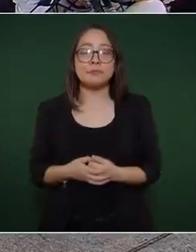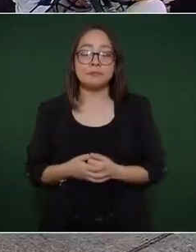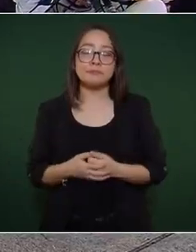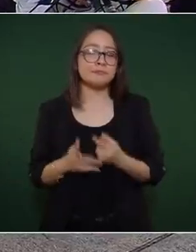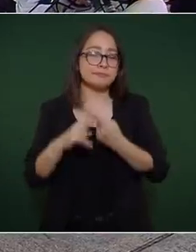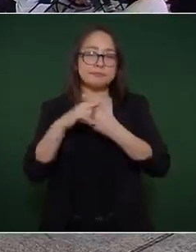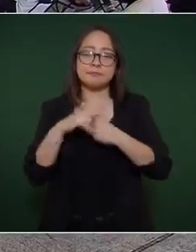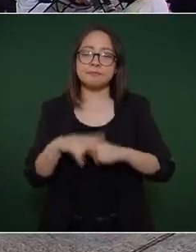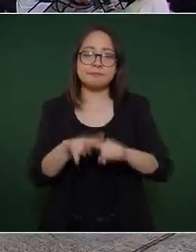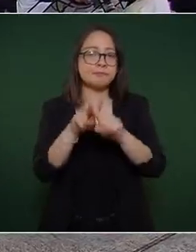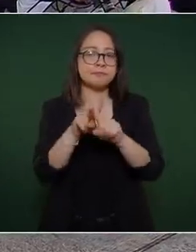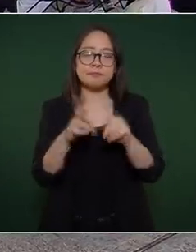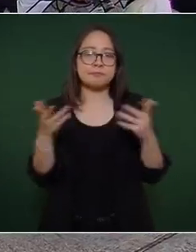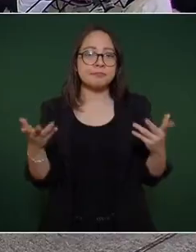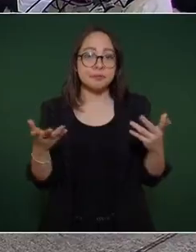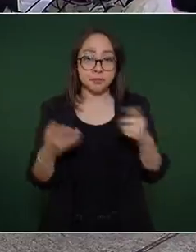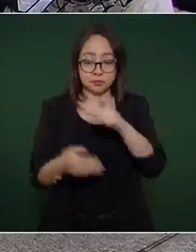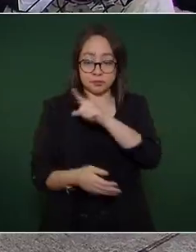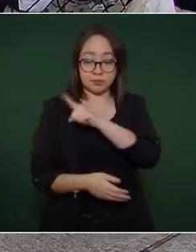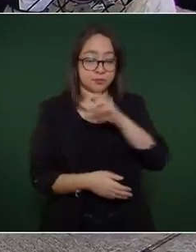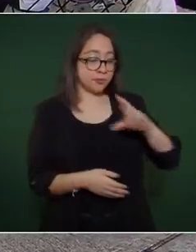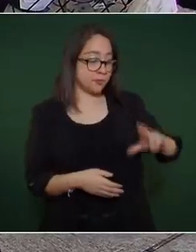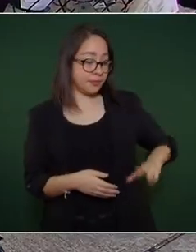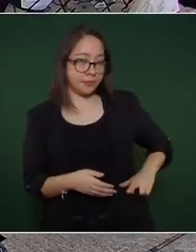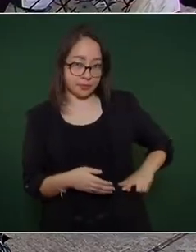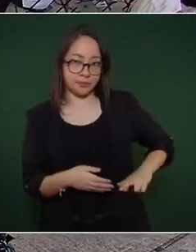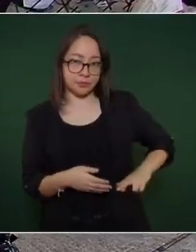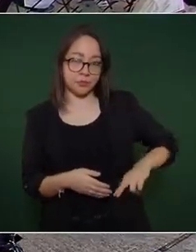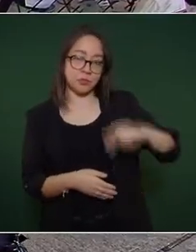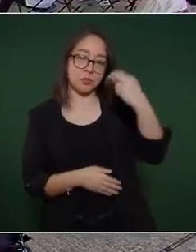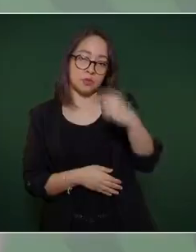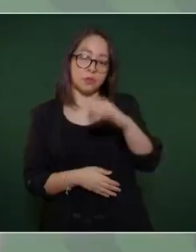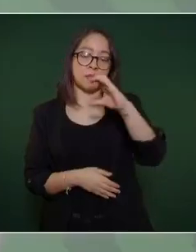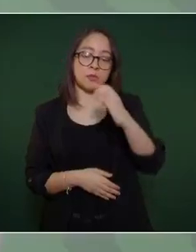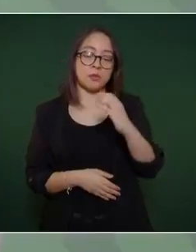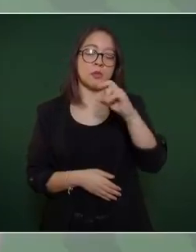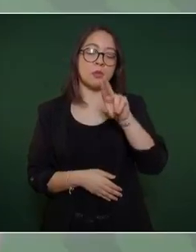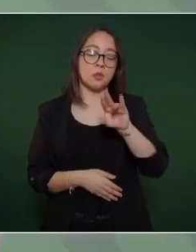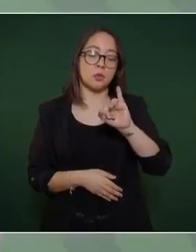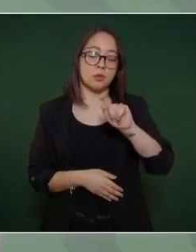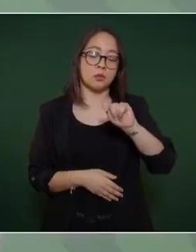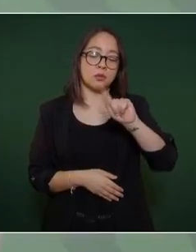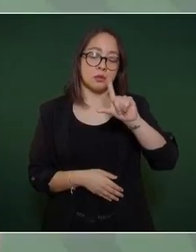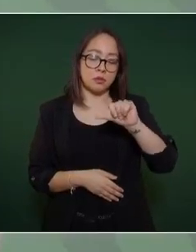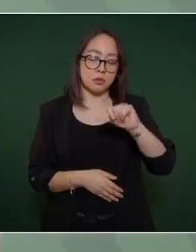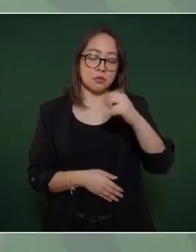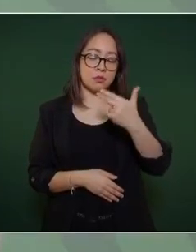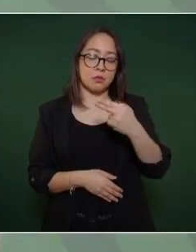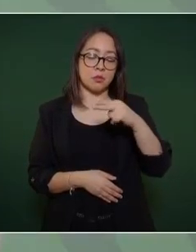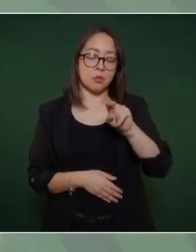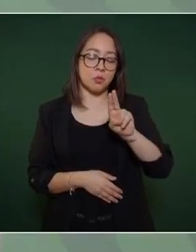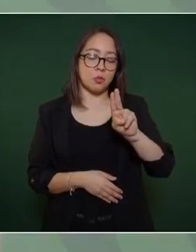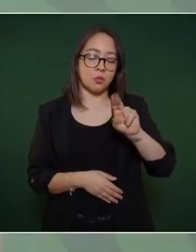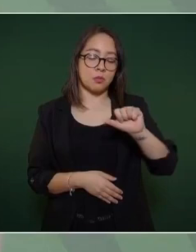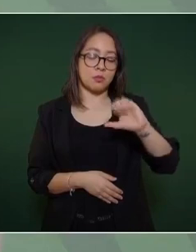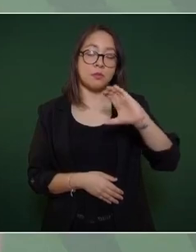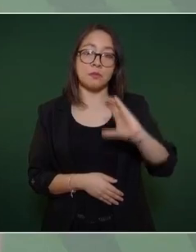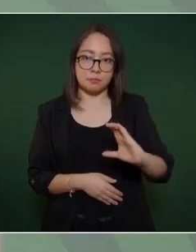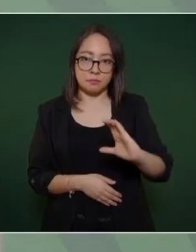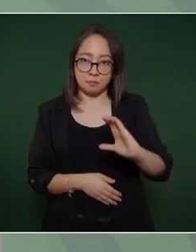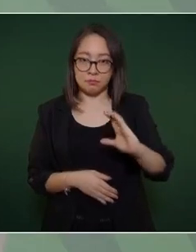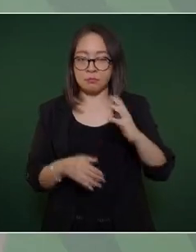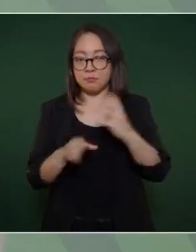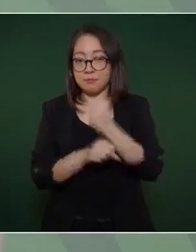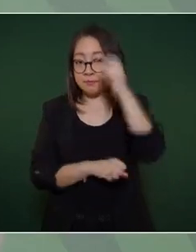con nuestro gobernador, Cuitláhuac García. Él va a introducir